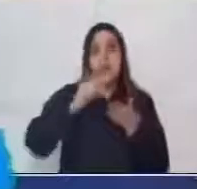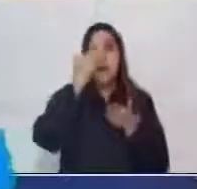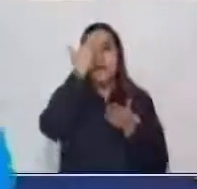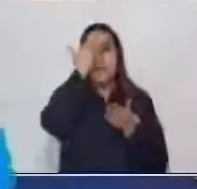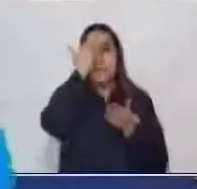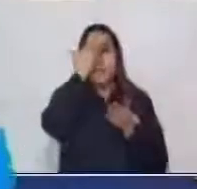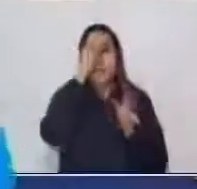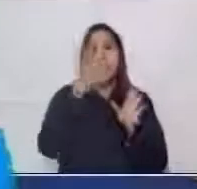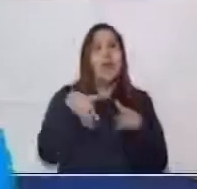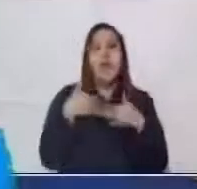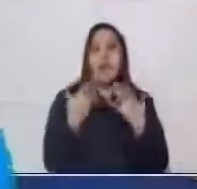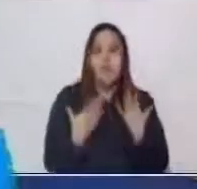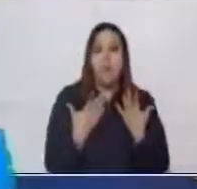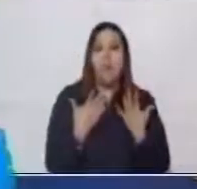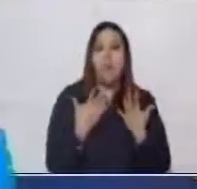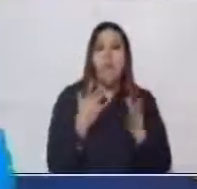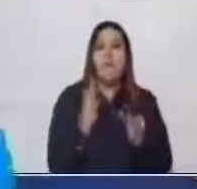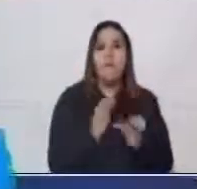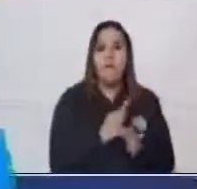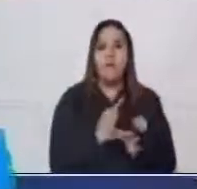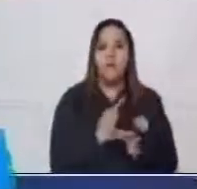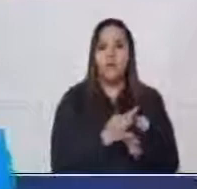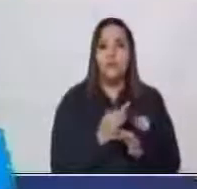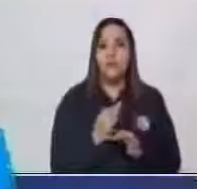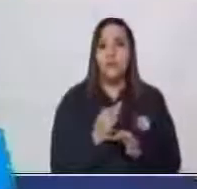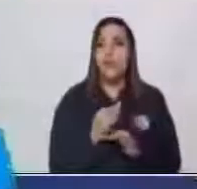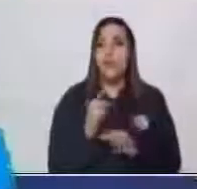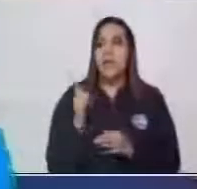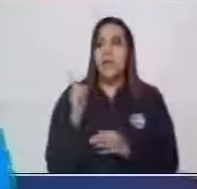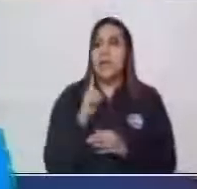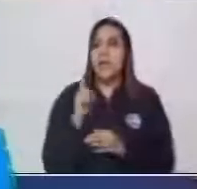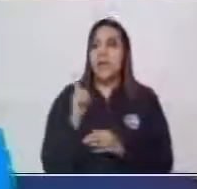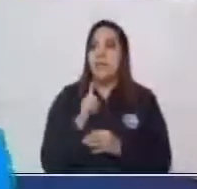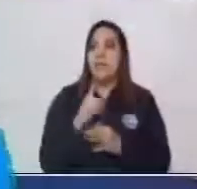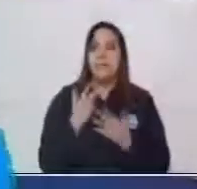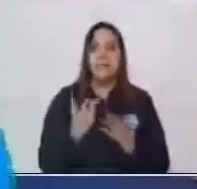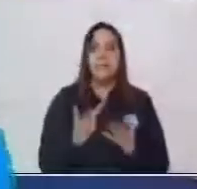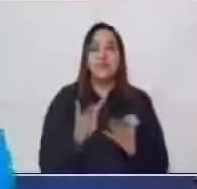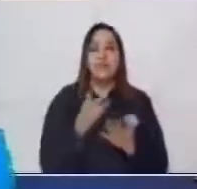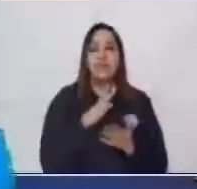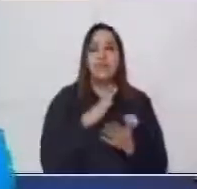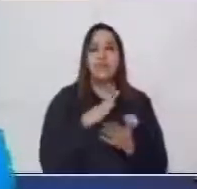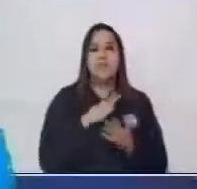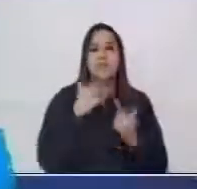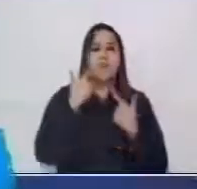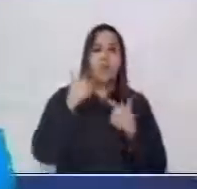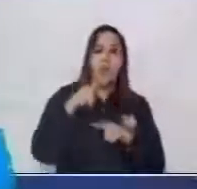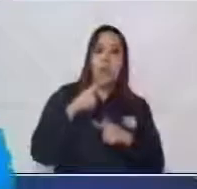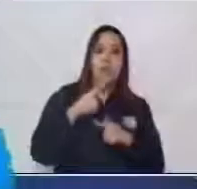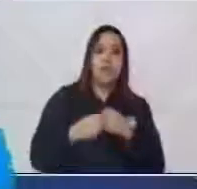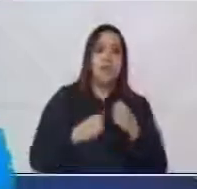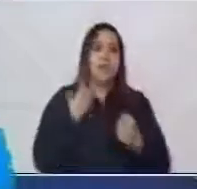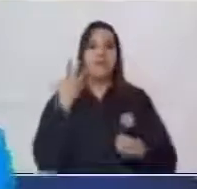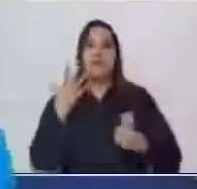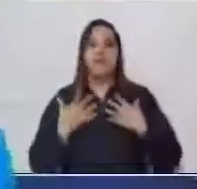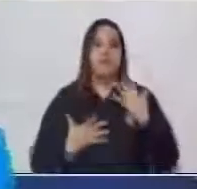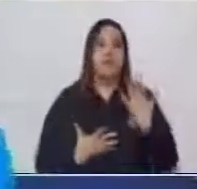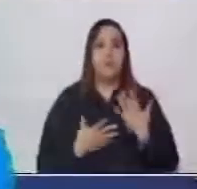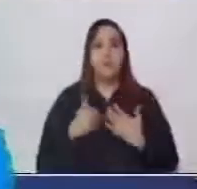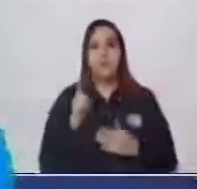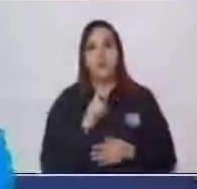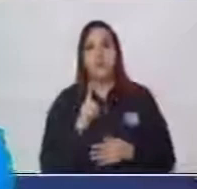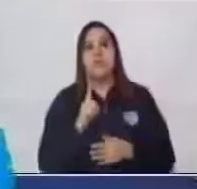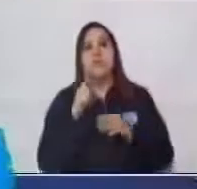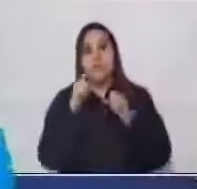cómo funciona. Pero como te indico, esto no debe limitar tu forma de expresarte, sino que te da opción a usarlos de